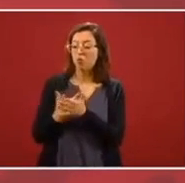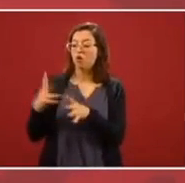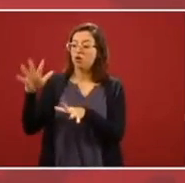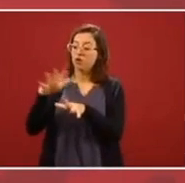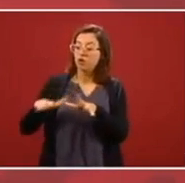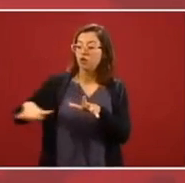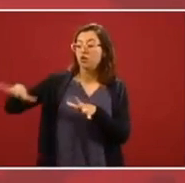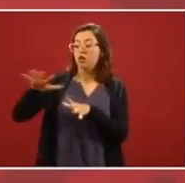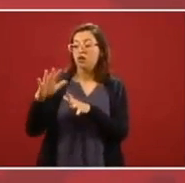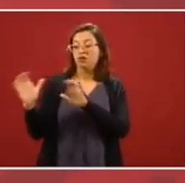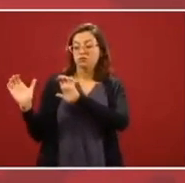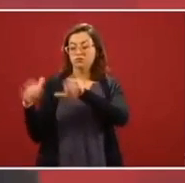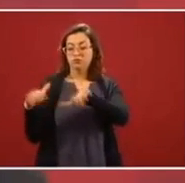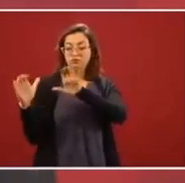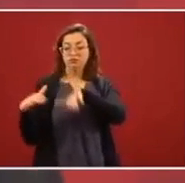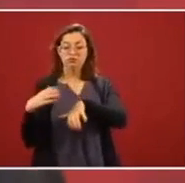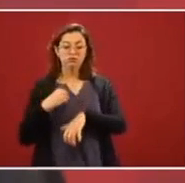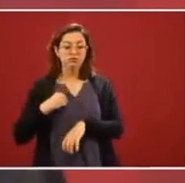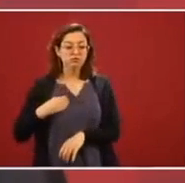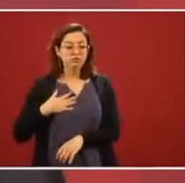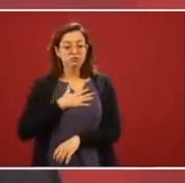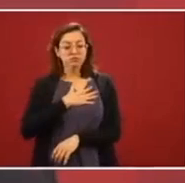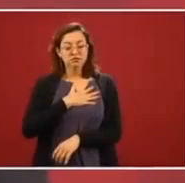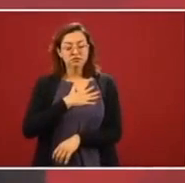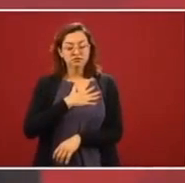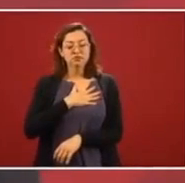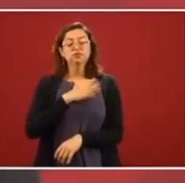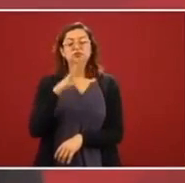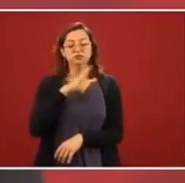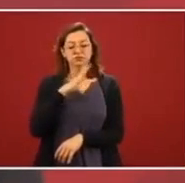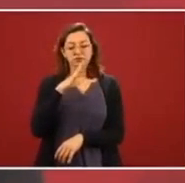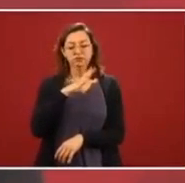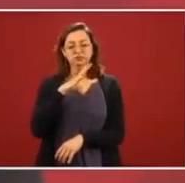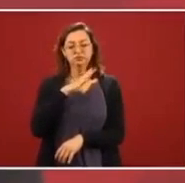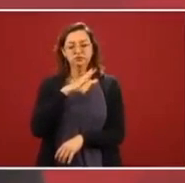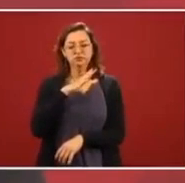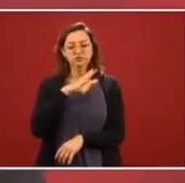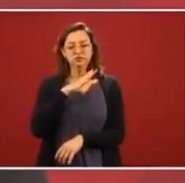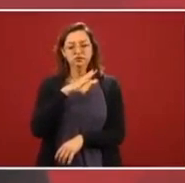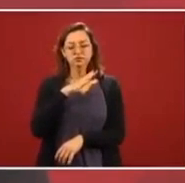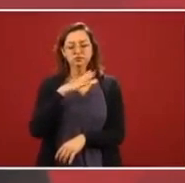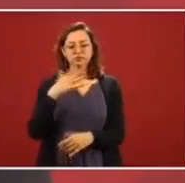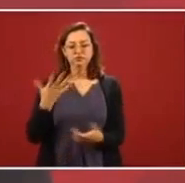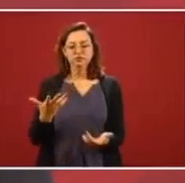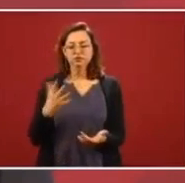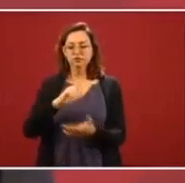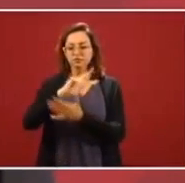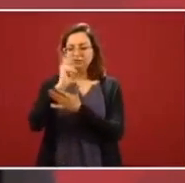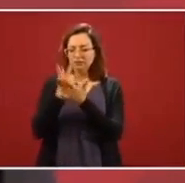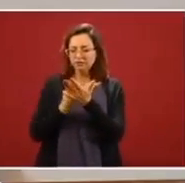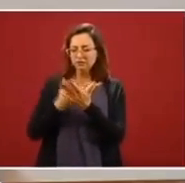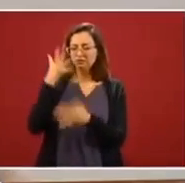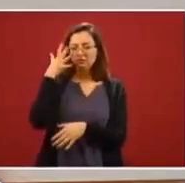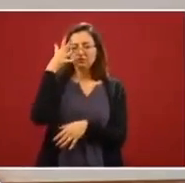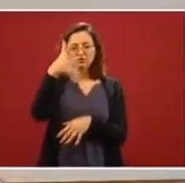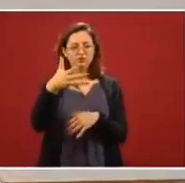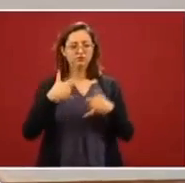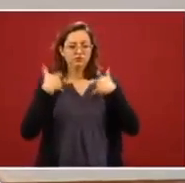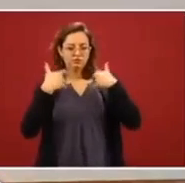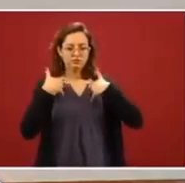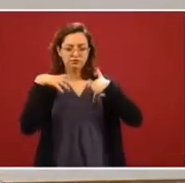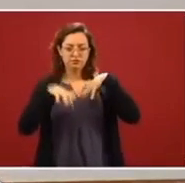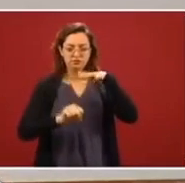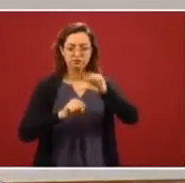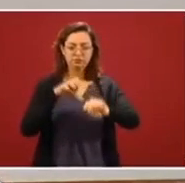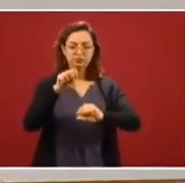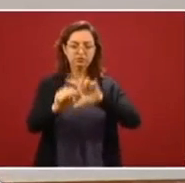is jóvenes. accompanied by programs for well-being for the youth. El programa de A jóvenes program construyendo el futuro, of